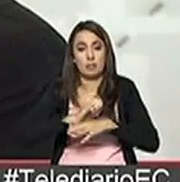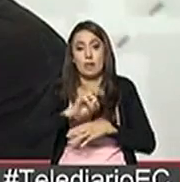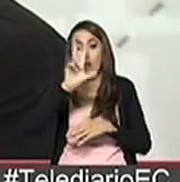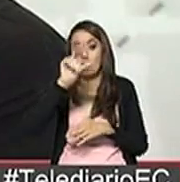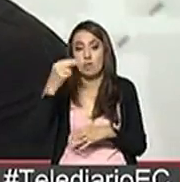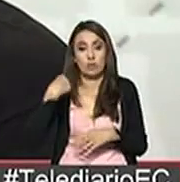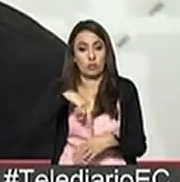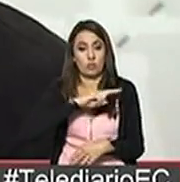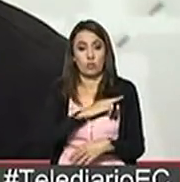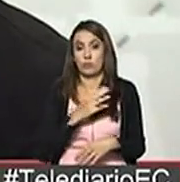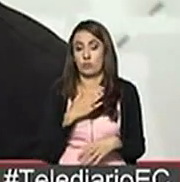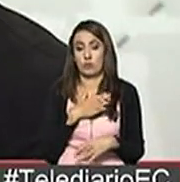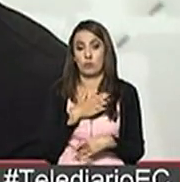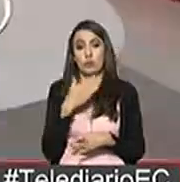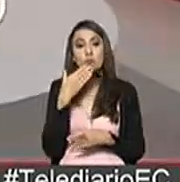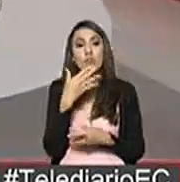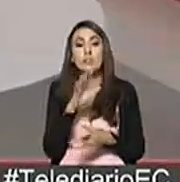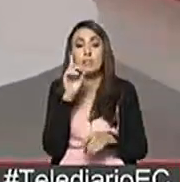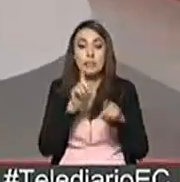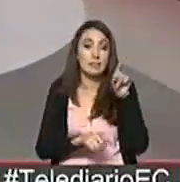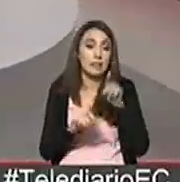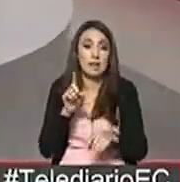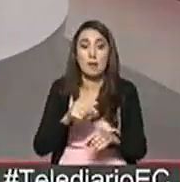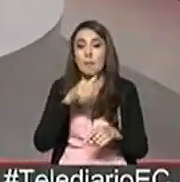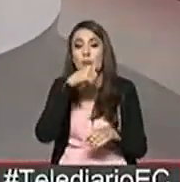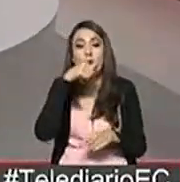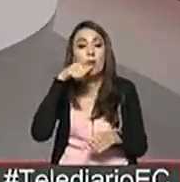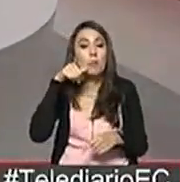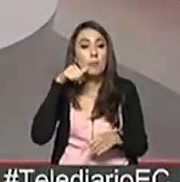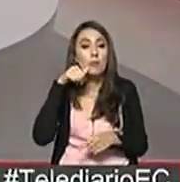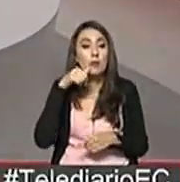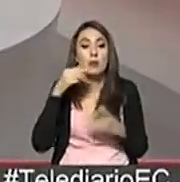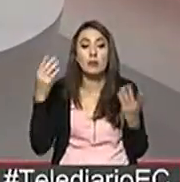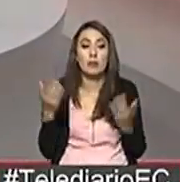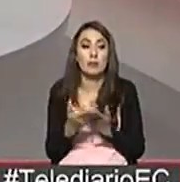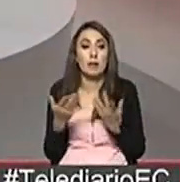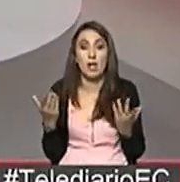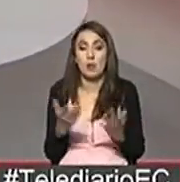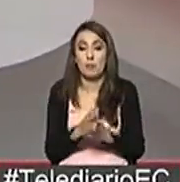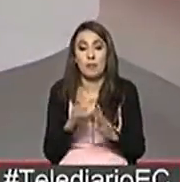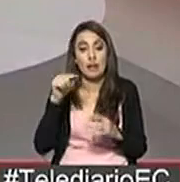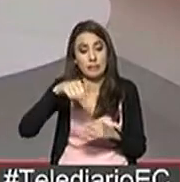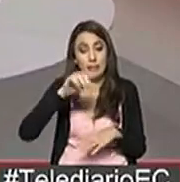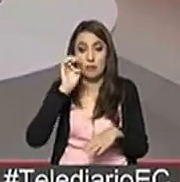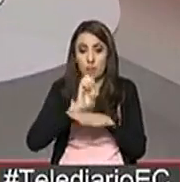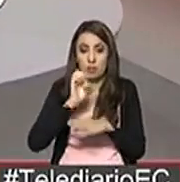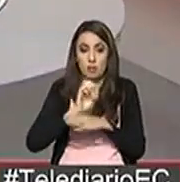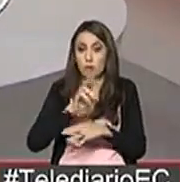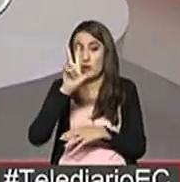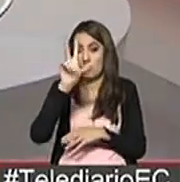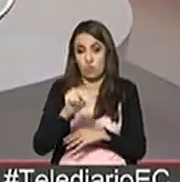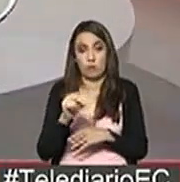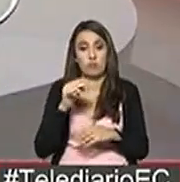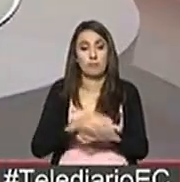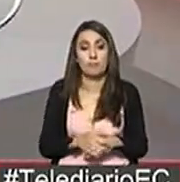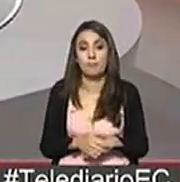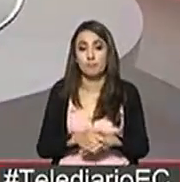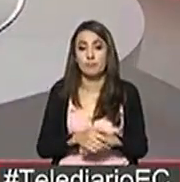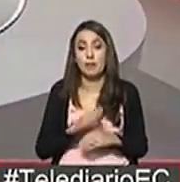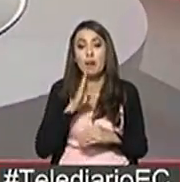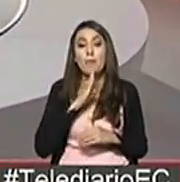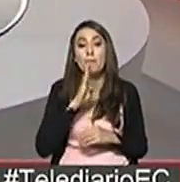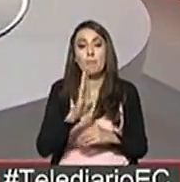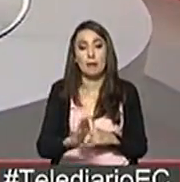nosotros la malta que nosotros de cebada que nosotros usamos no se produce en el Ecuador, es importada desde